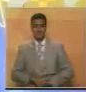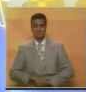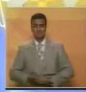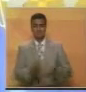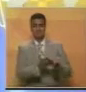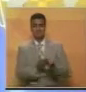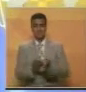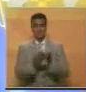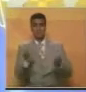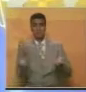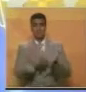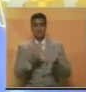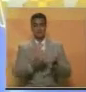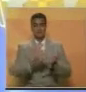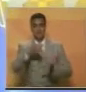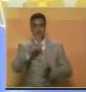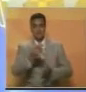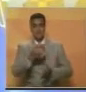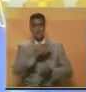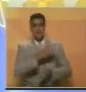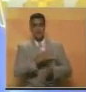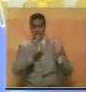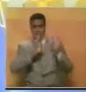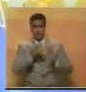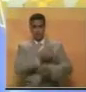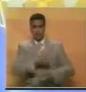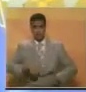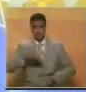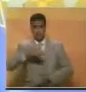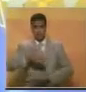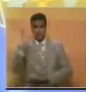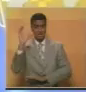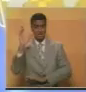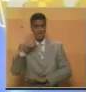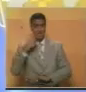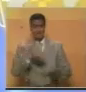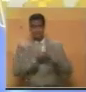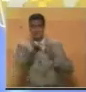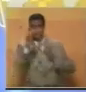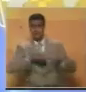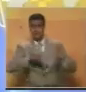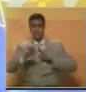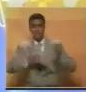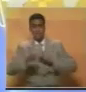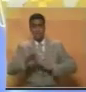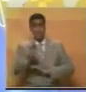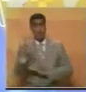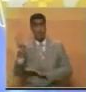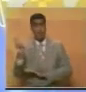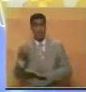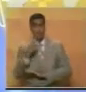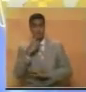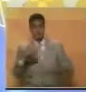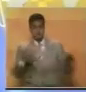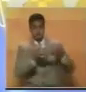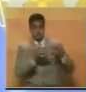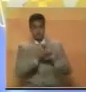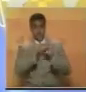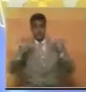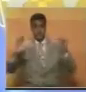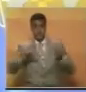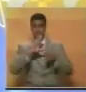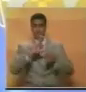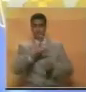Estudiantes que participaron en la huelga de hambre ante la sede de la OEA aquí en Caracas partirán este jueves a Washington para reunirse con la Comisión Interamericana de